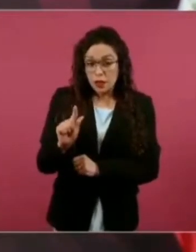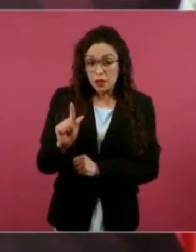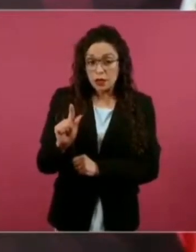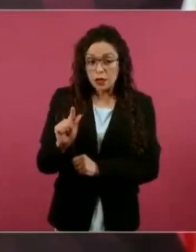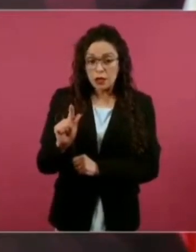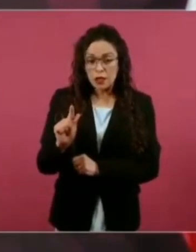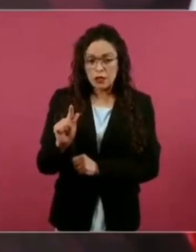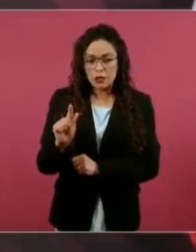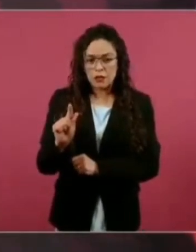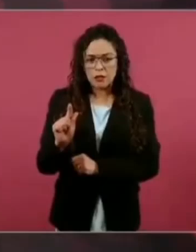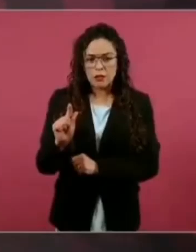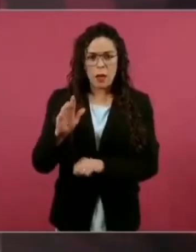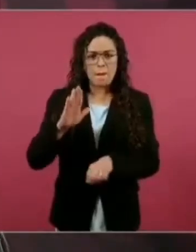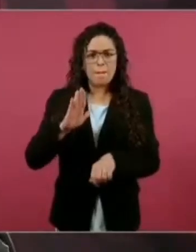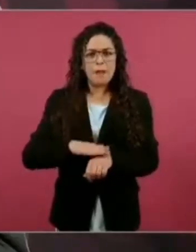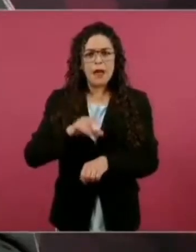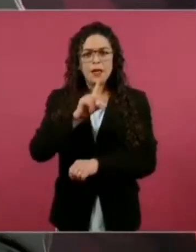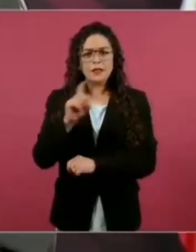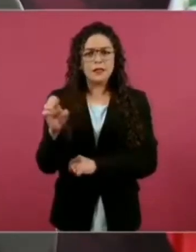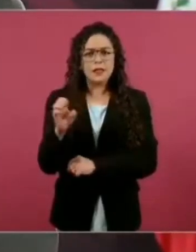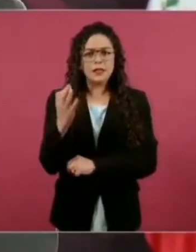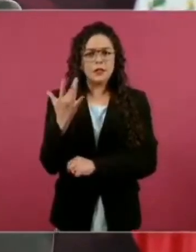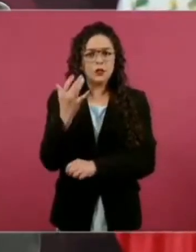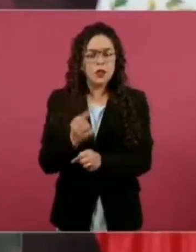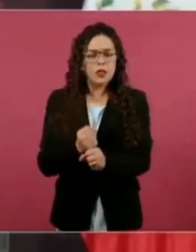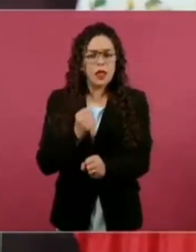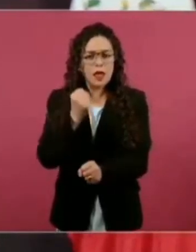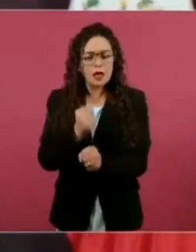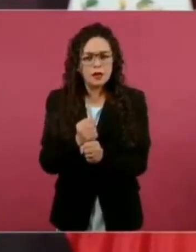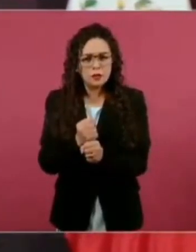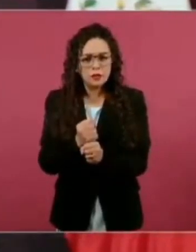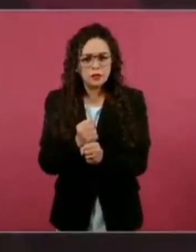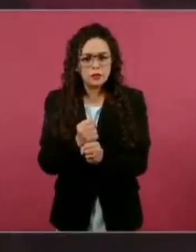1970, hace más de 50 años, hace más de medio siglo,